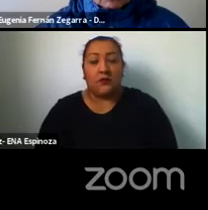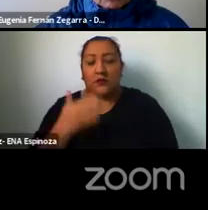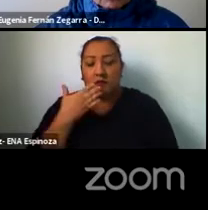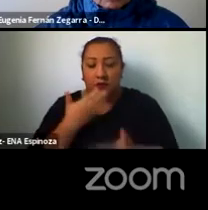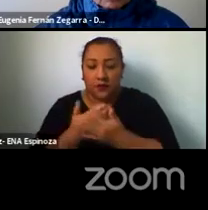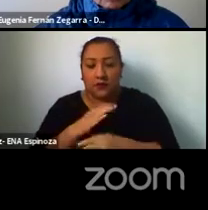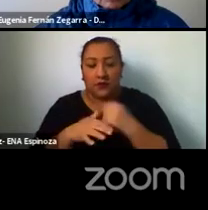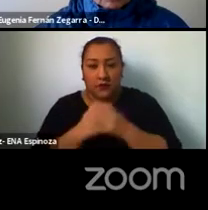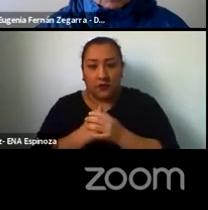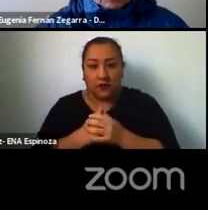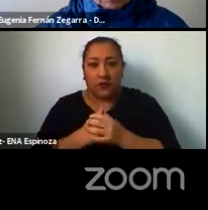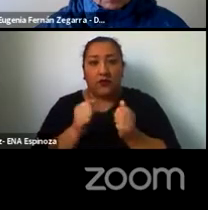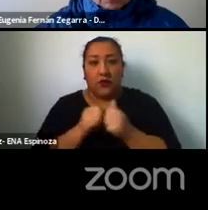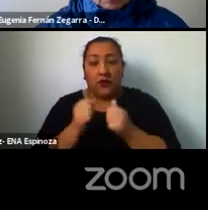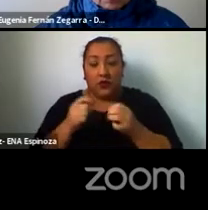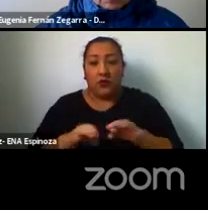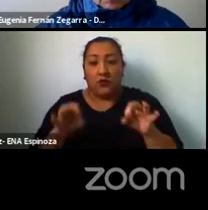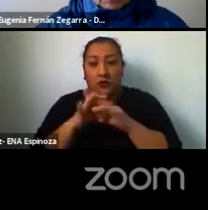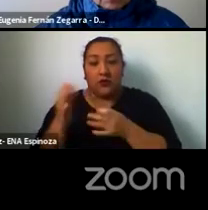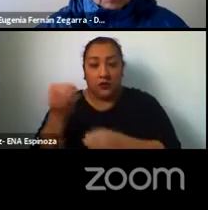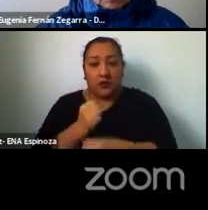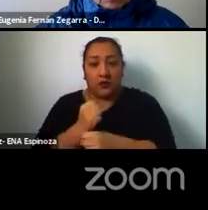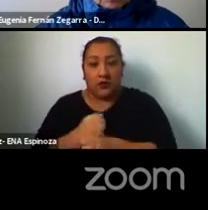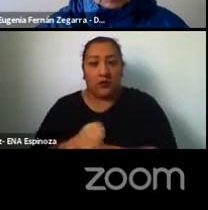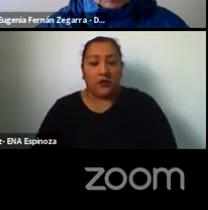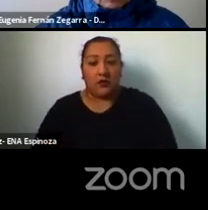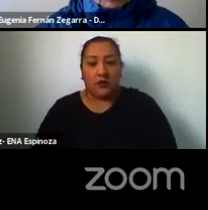del caso por problemas de conexión.